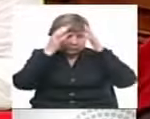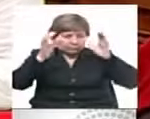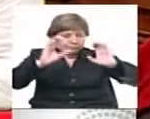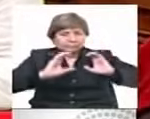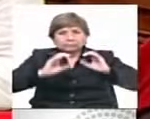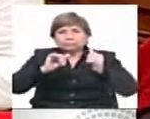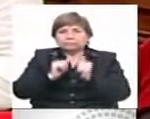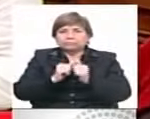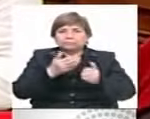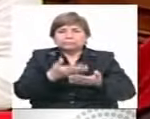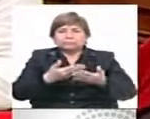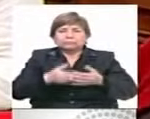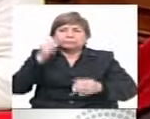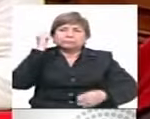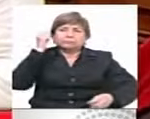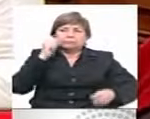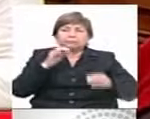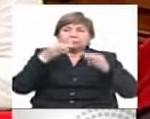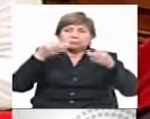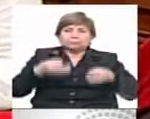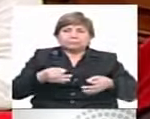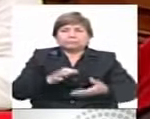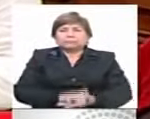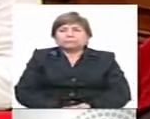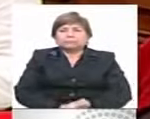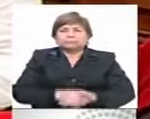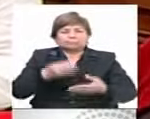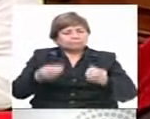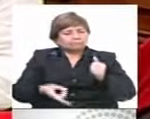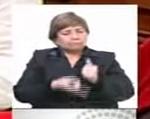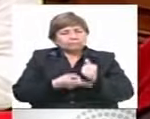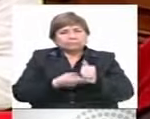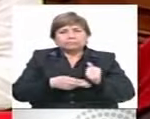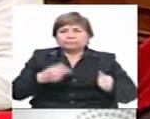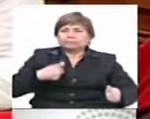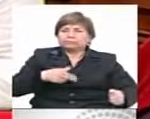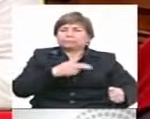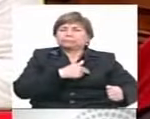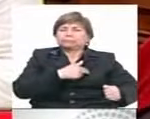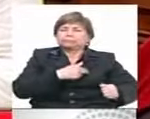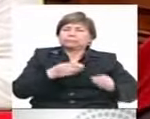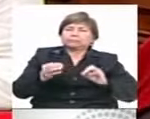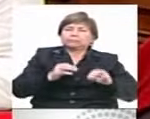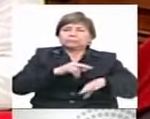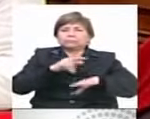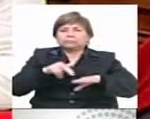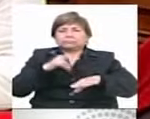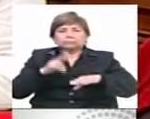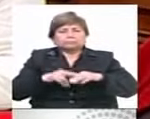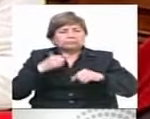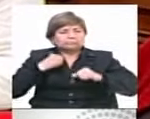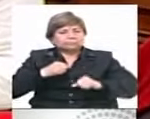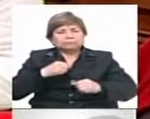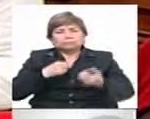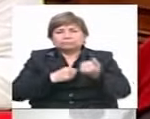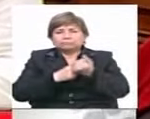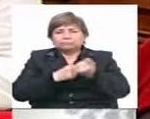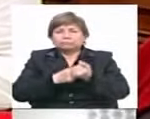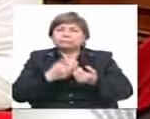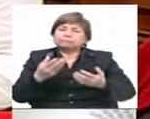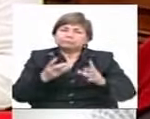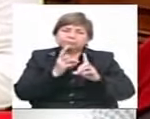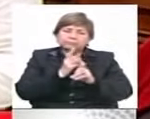que garantiza derechos fundamentales, asegura el uso de nuestros recursos naturales, fortalece la democracia